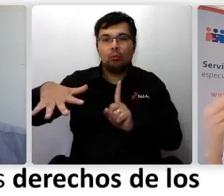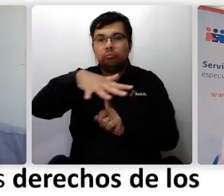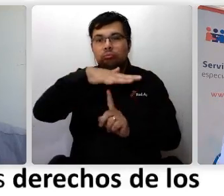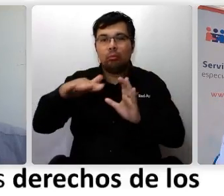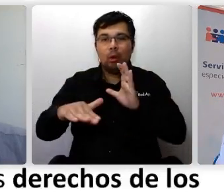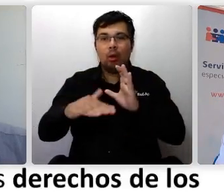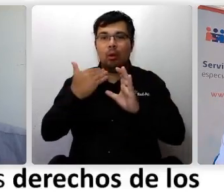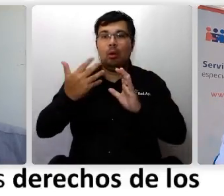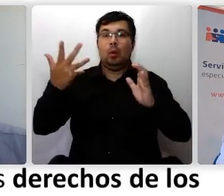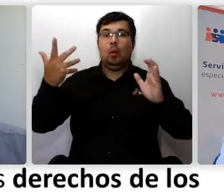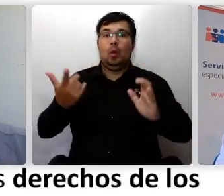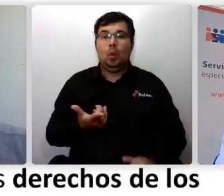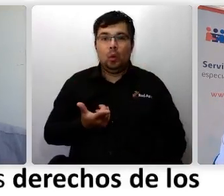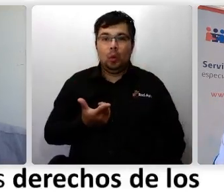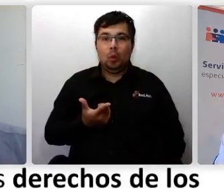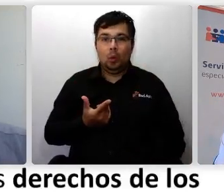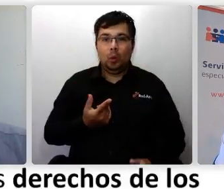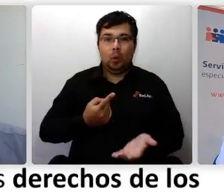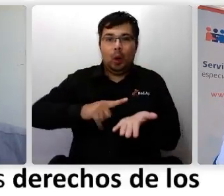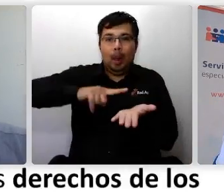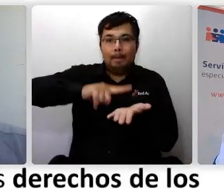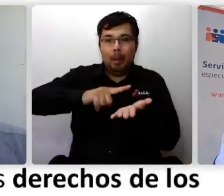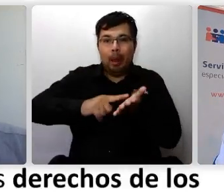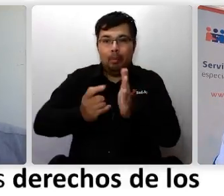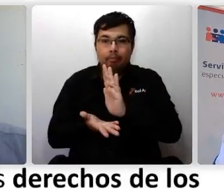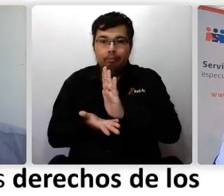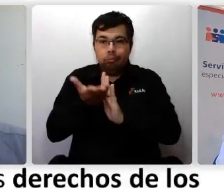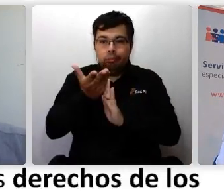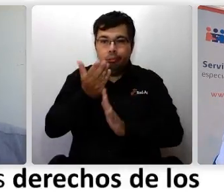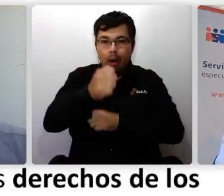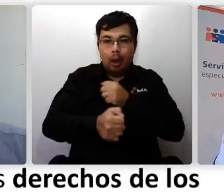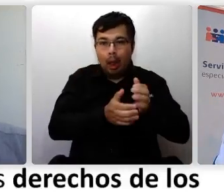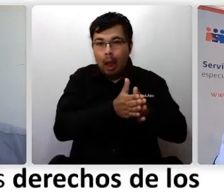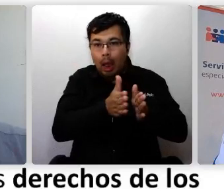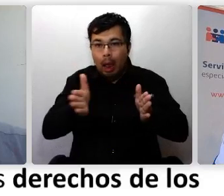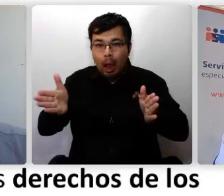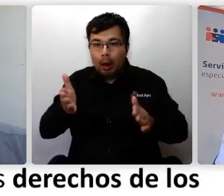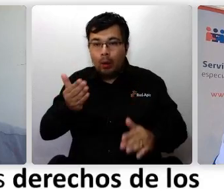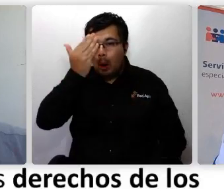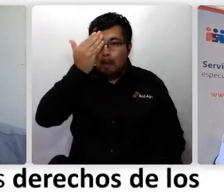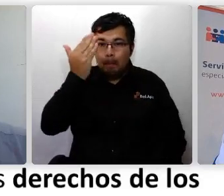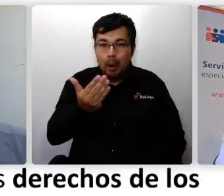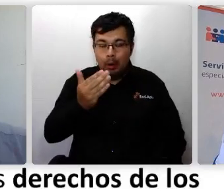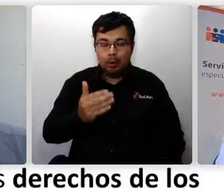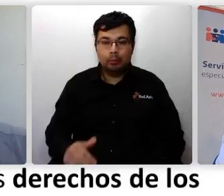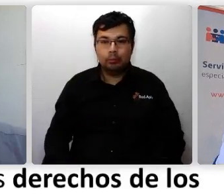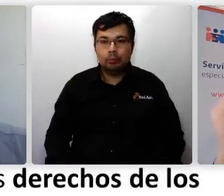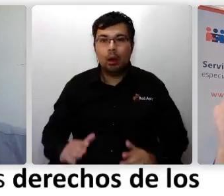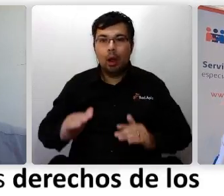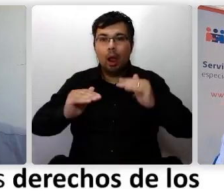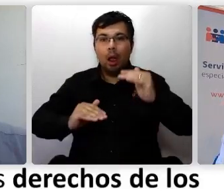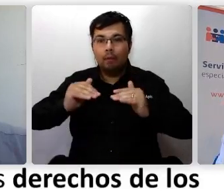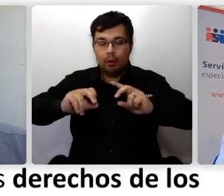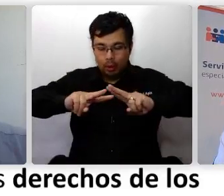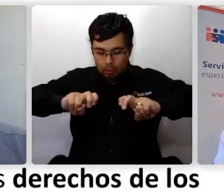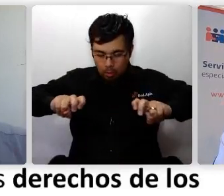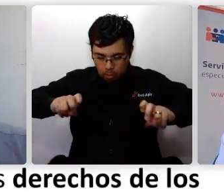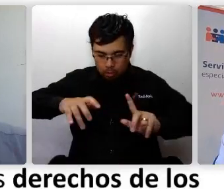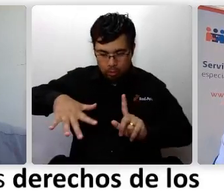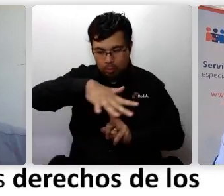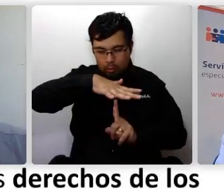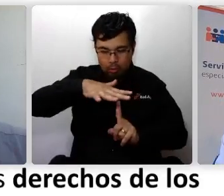me subieron las contribuciones este año, es injusto, está mal calculado. Muchas veces revisamos el caso y